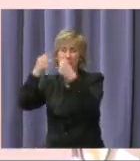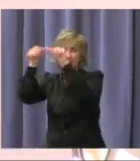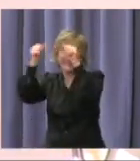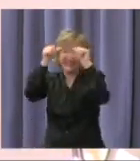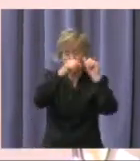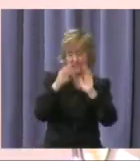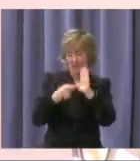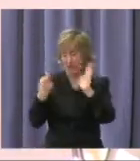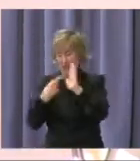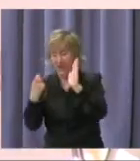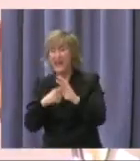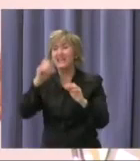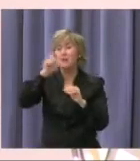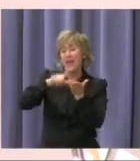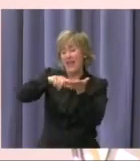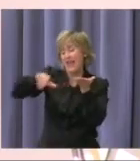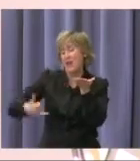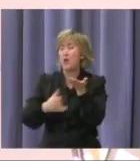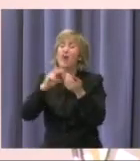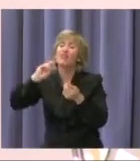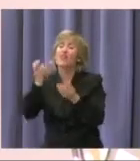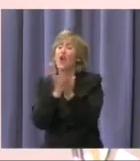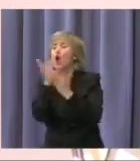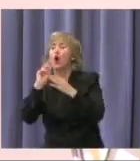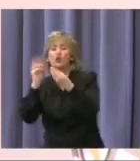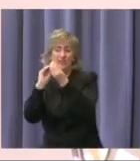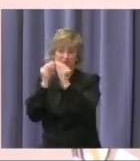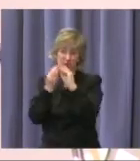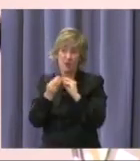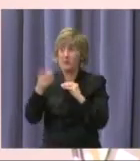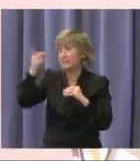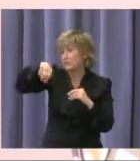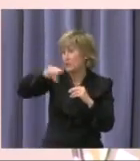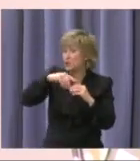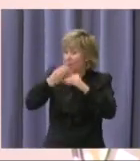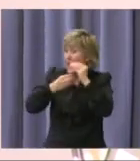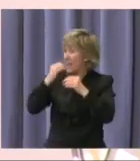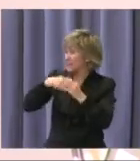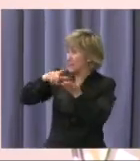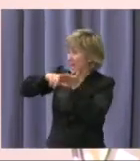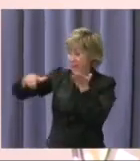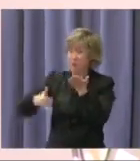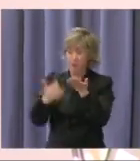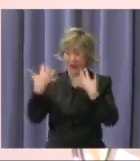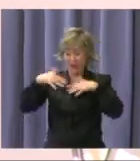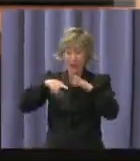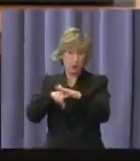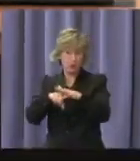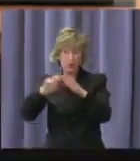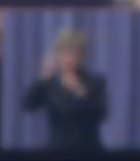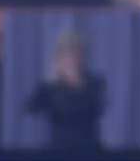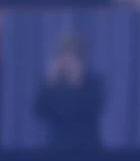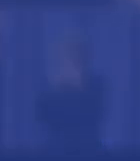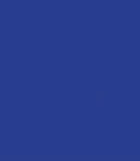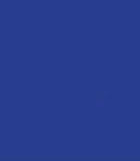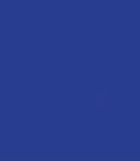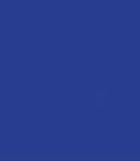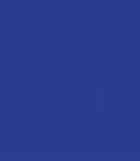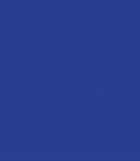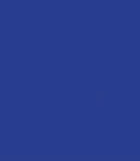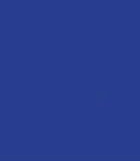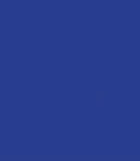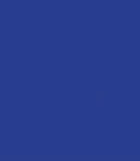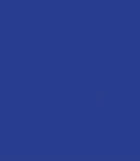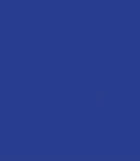trabajar el lenguaje desde otra manera. Bueno, si es que alguien ha trabajado el lenguaje inclusivo de alguna manera. Bueno, pues muchísimas gracias y pasamos al coloquio.